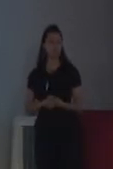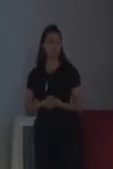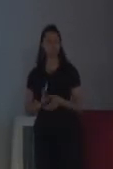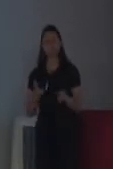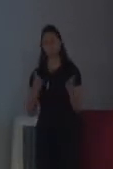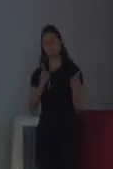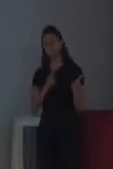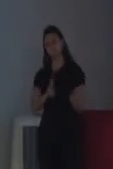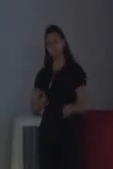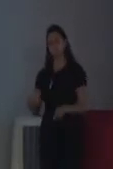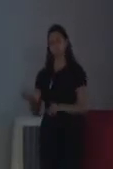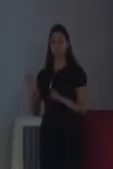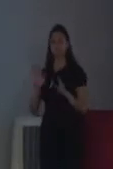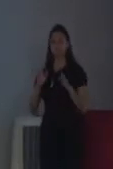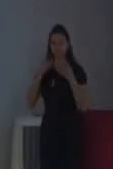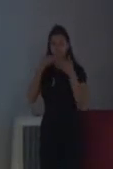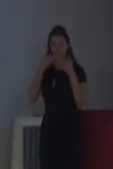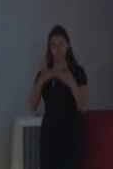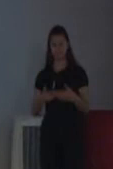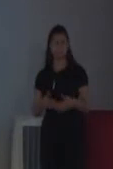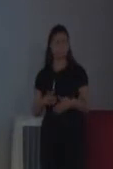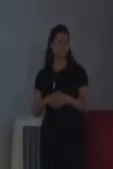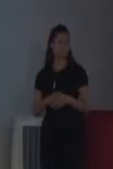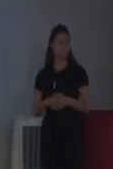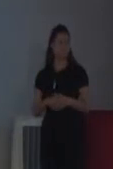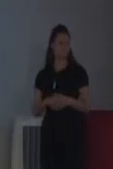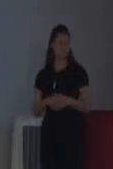Las personas con discapacidad,